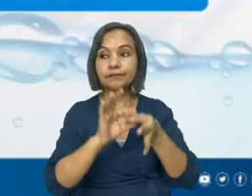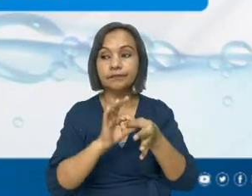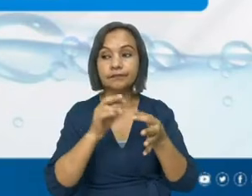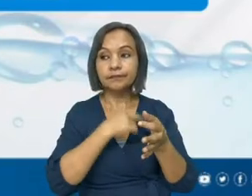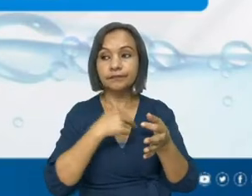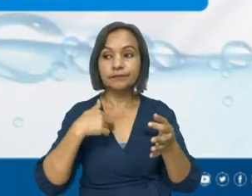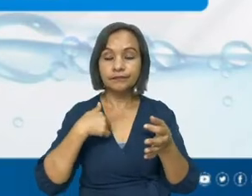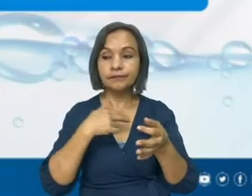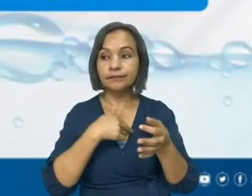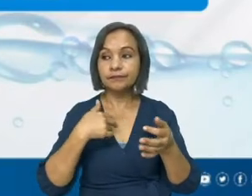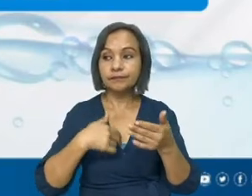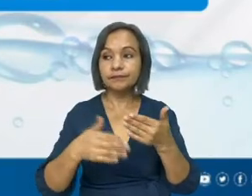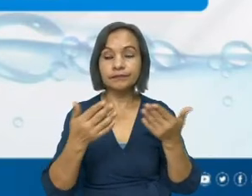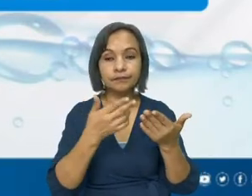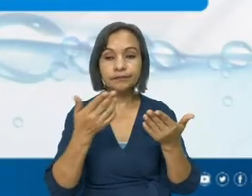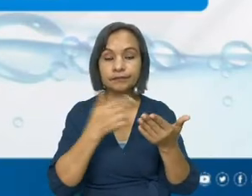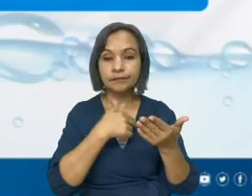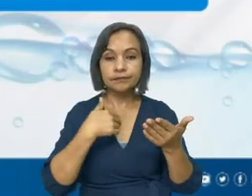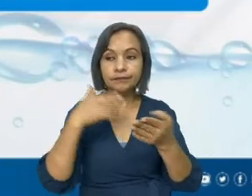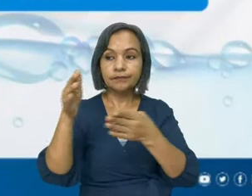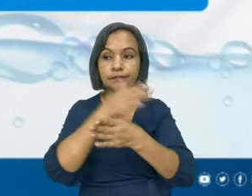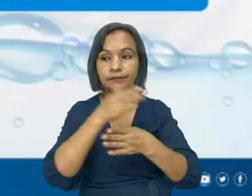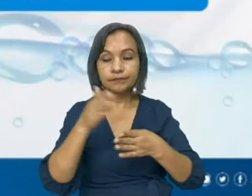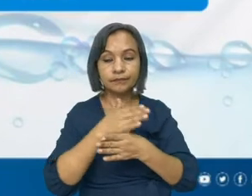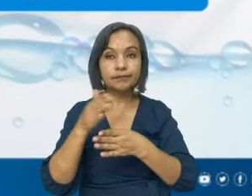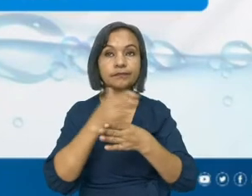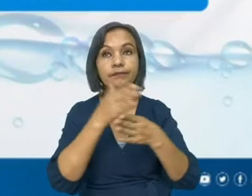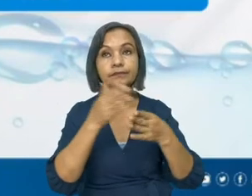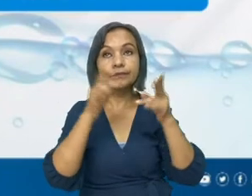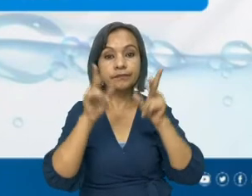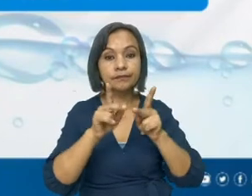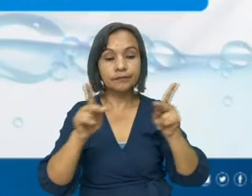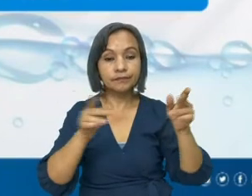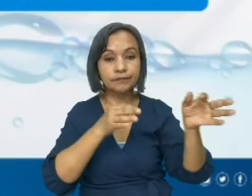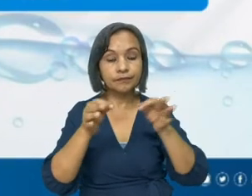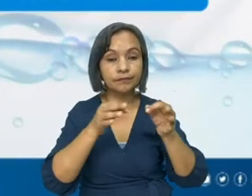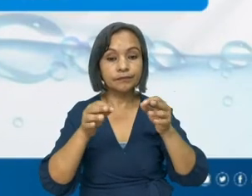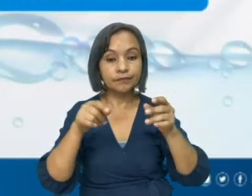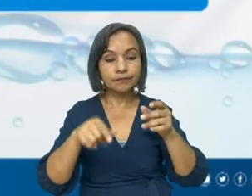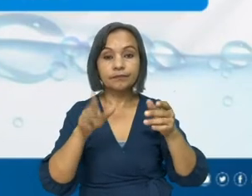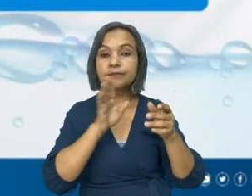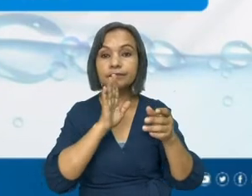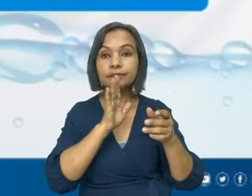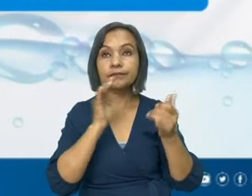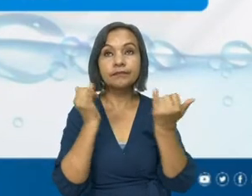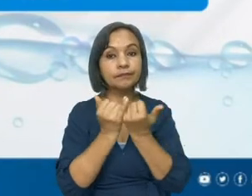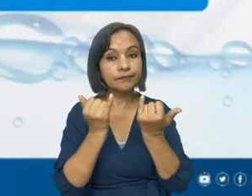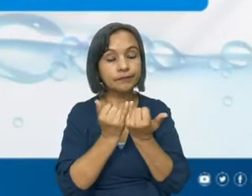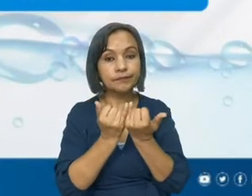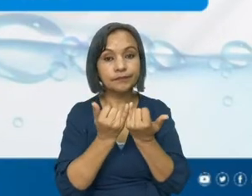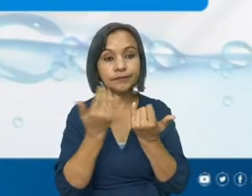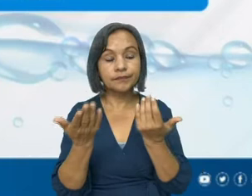vamos a formular una serie de planteamientos que están sobre la mesa. Estamos hablando también de